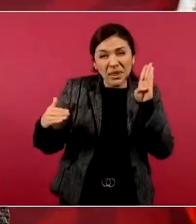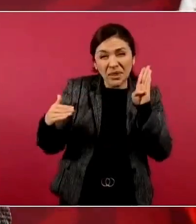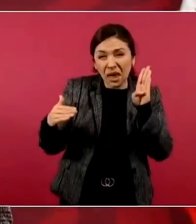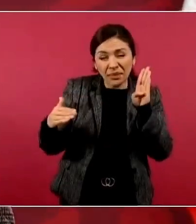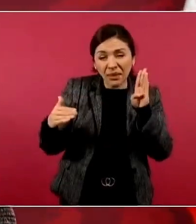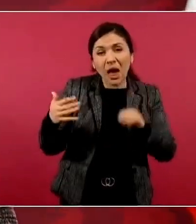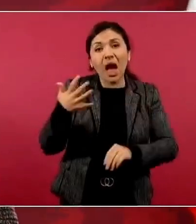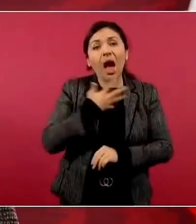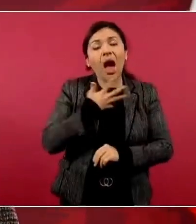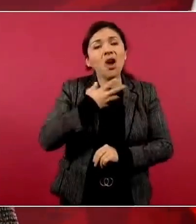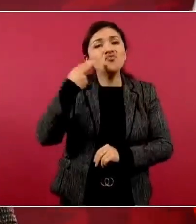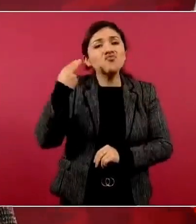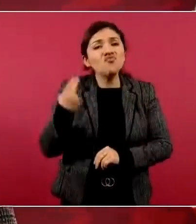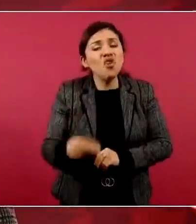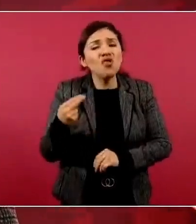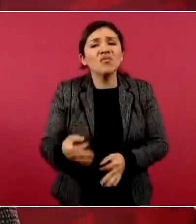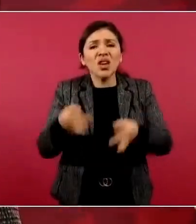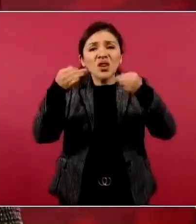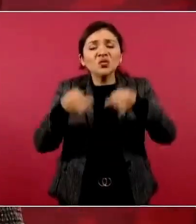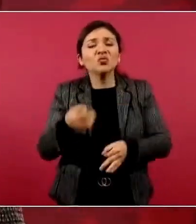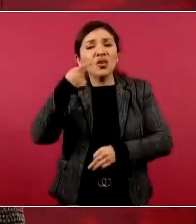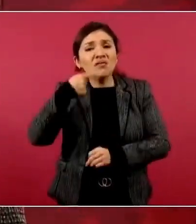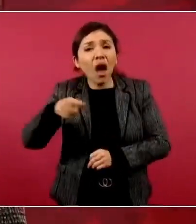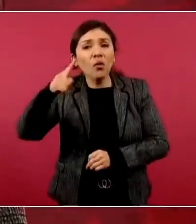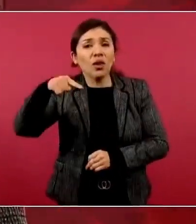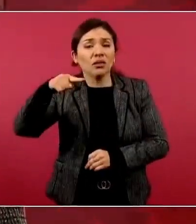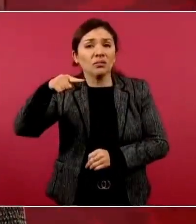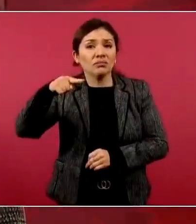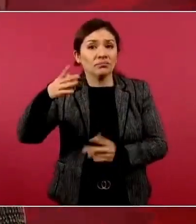tienen nombre náhuatl. Sí.